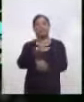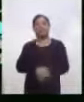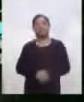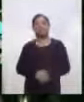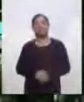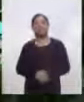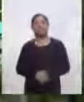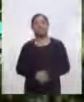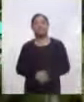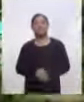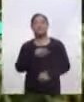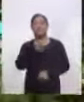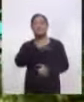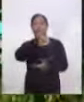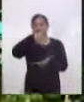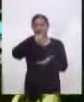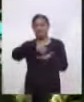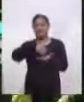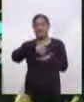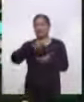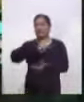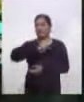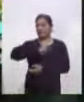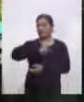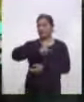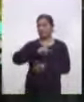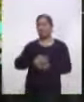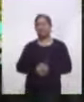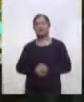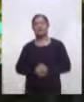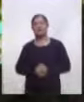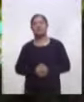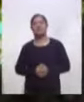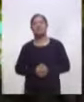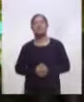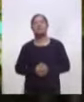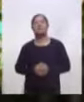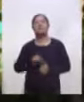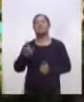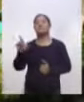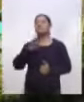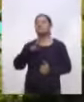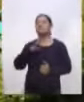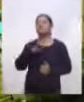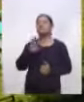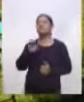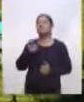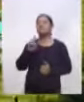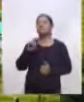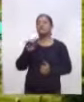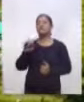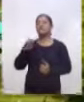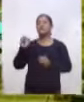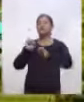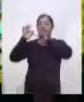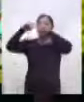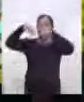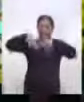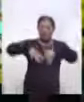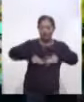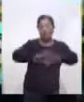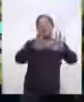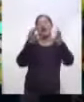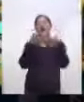Esta es la isla de donde vengo. Tenía de todo. Cascadas, playas de arena